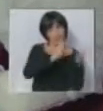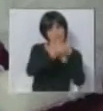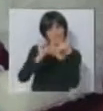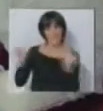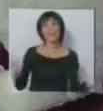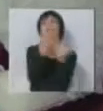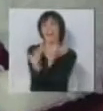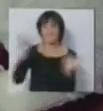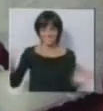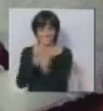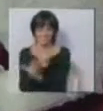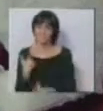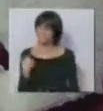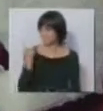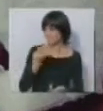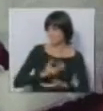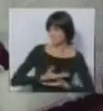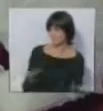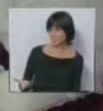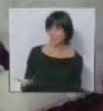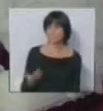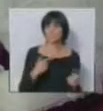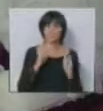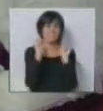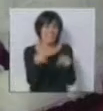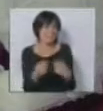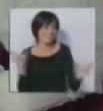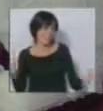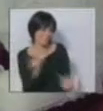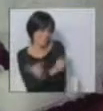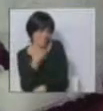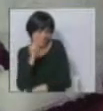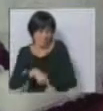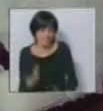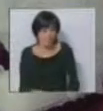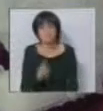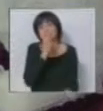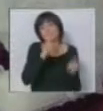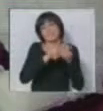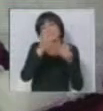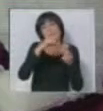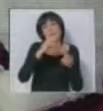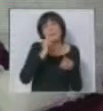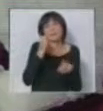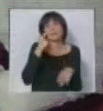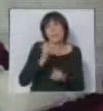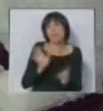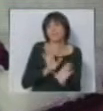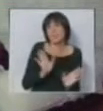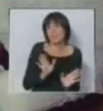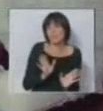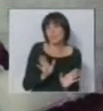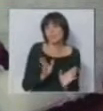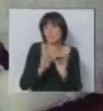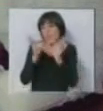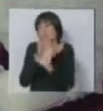muy trucho, el regalo del Día de los Enamorados, regalarle un canje. Pero si ella no se entera y te dicen, toma, Mauro, acá te damos esta tele, tratá de hacer publicarlo en